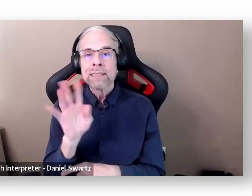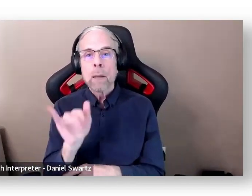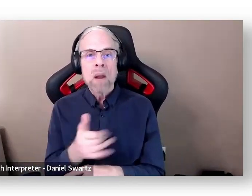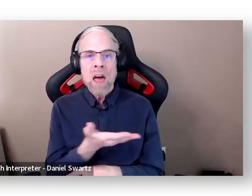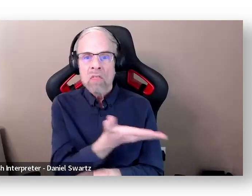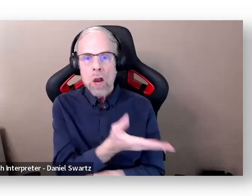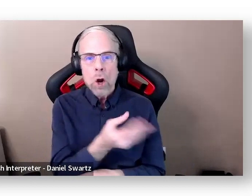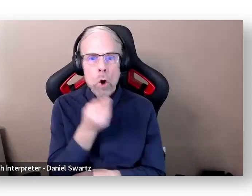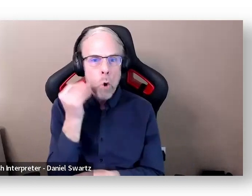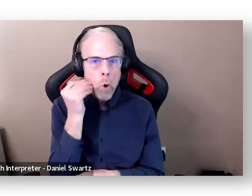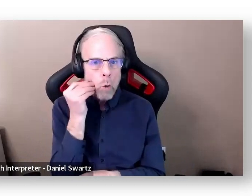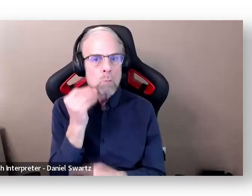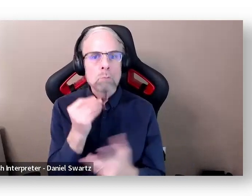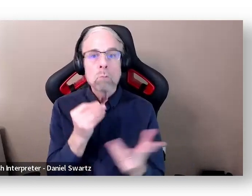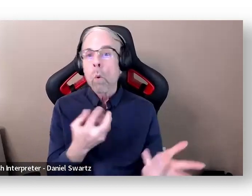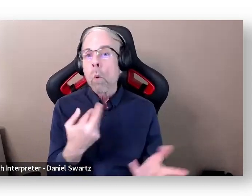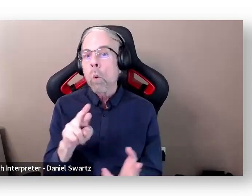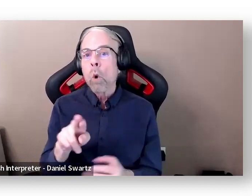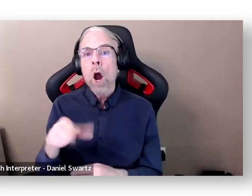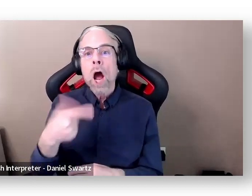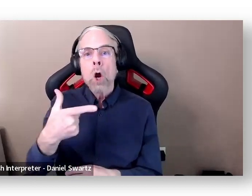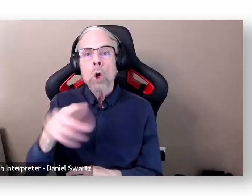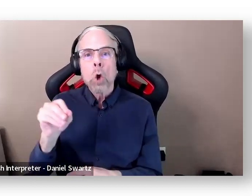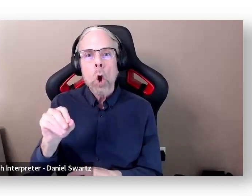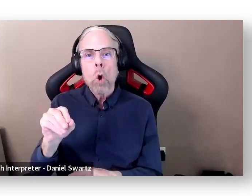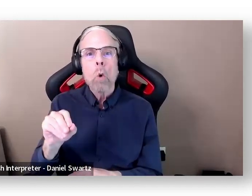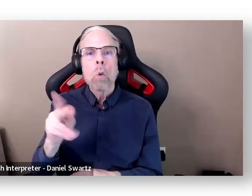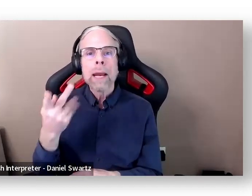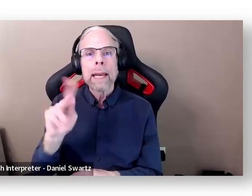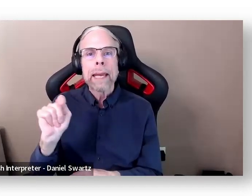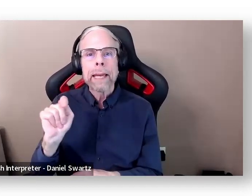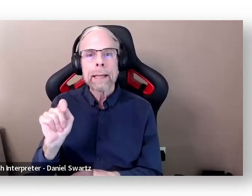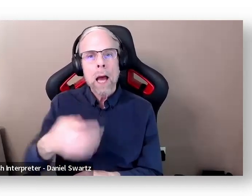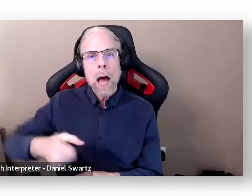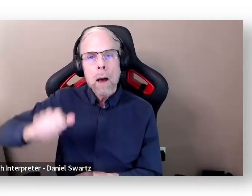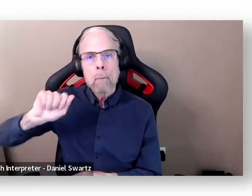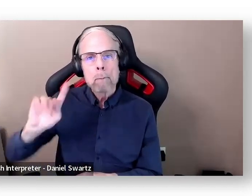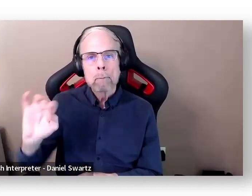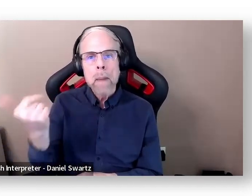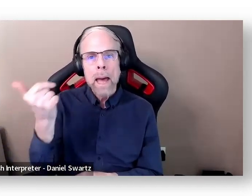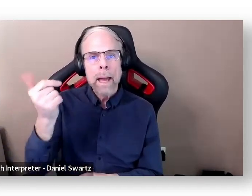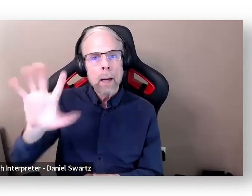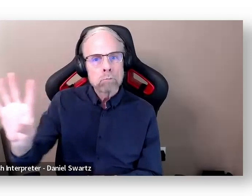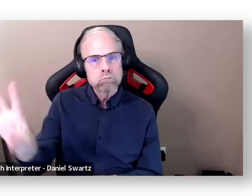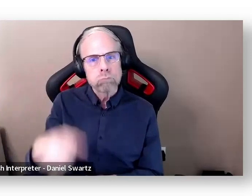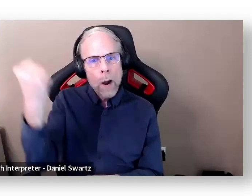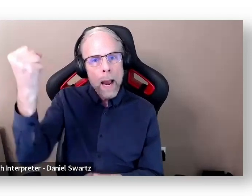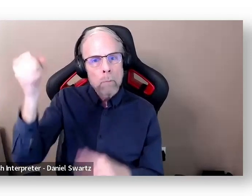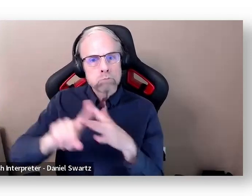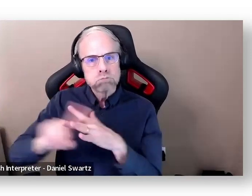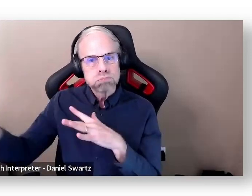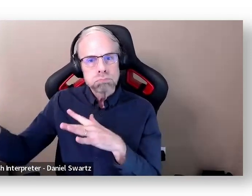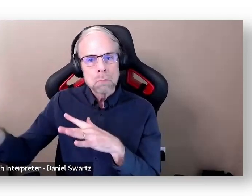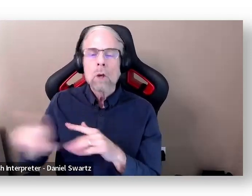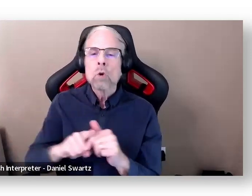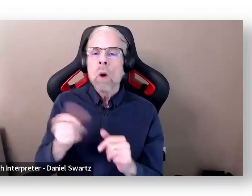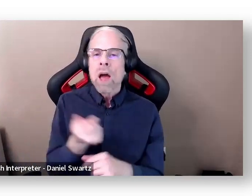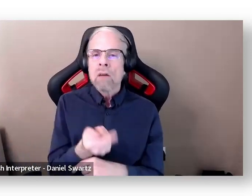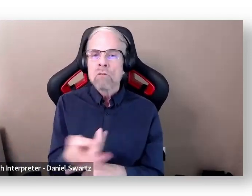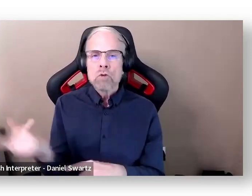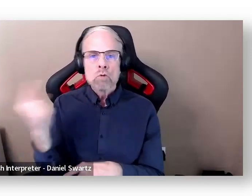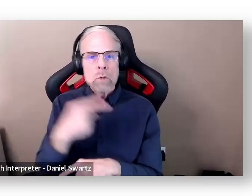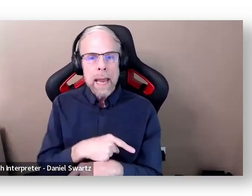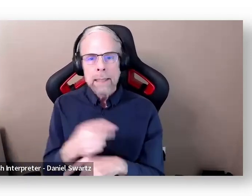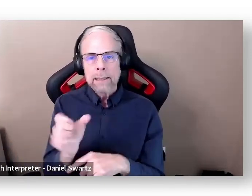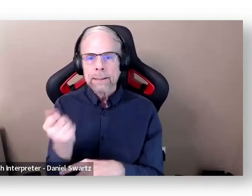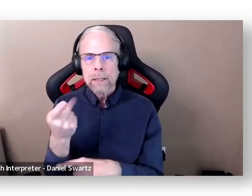electricidad, si pierden acceso, o puede ser un kit para llevar. Algo que se puede llevar con